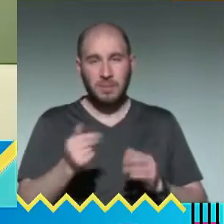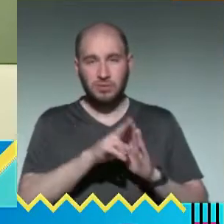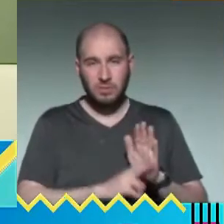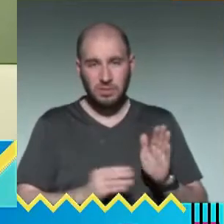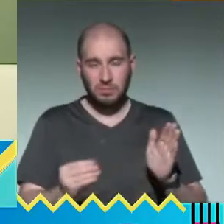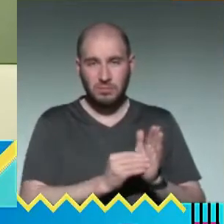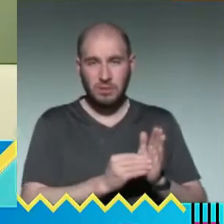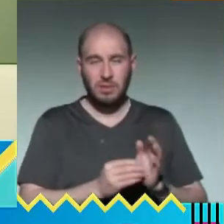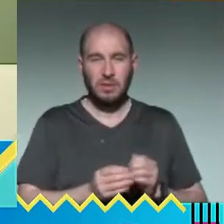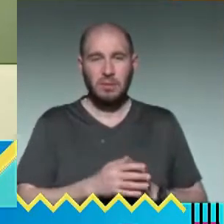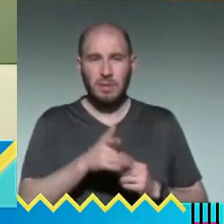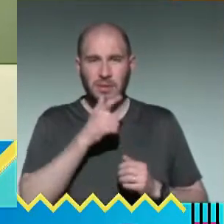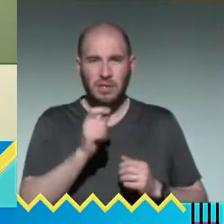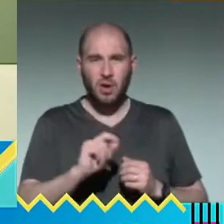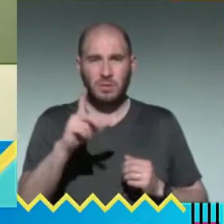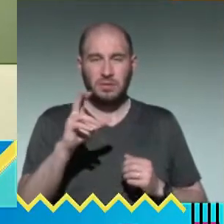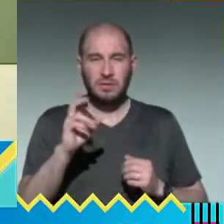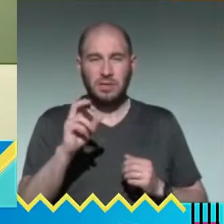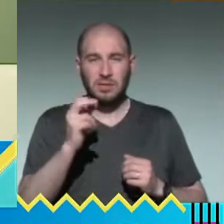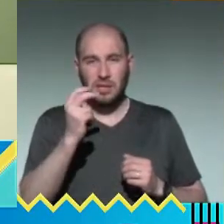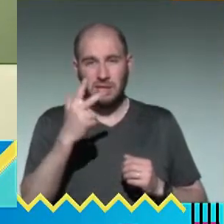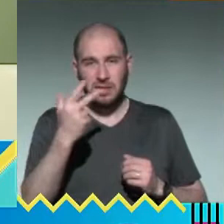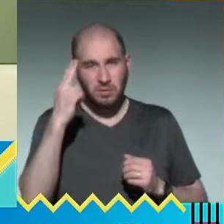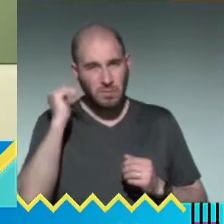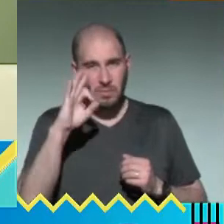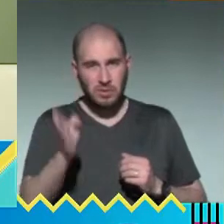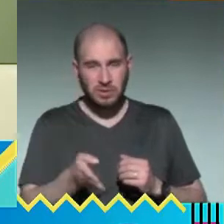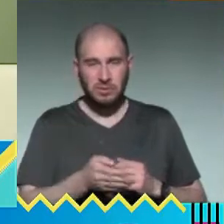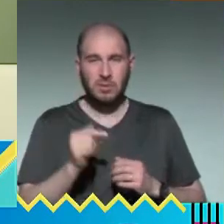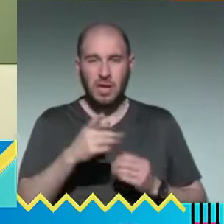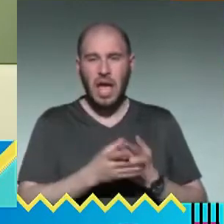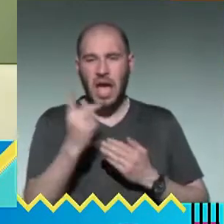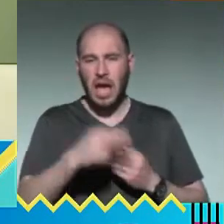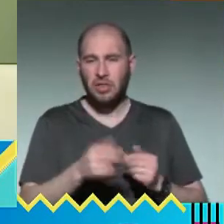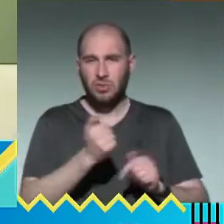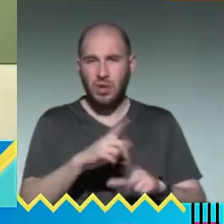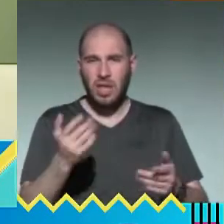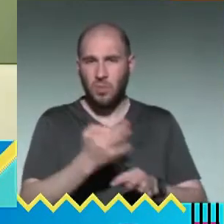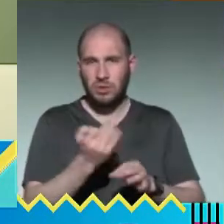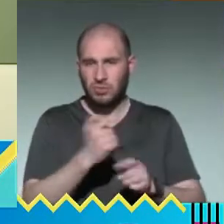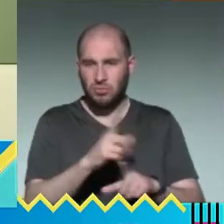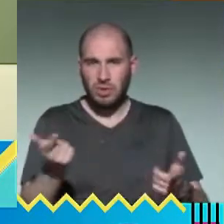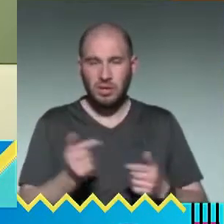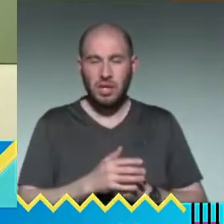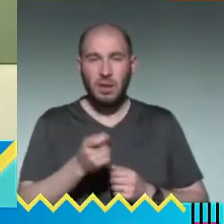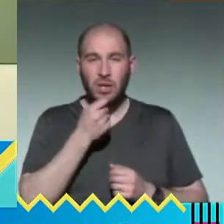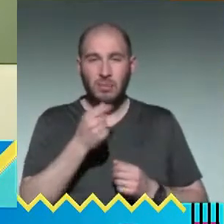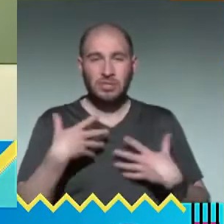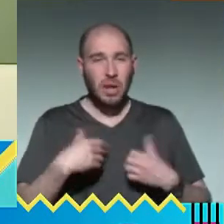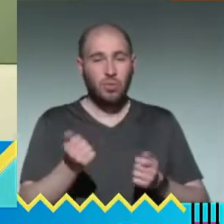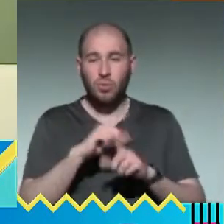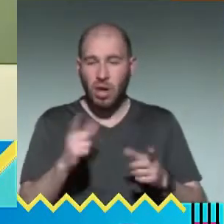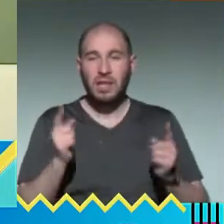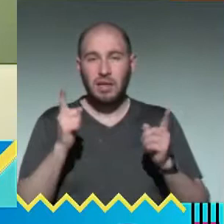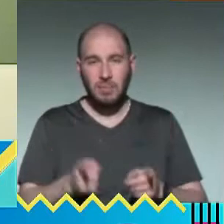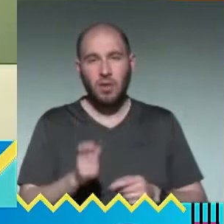está incluido, creo que el aumento es del 39%, o sea que no va a haber un ajuste en la educación. En el caso de la salud tampoco, también va